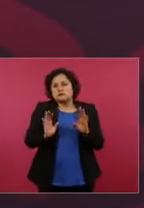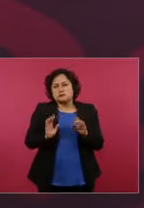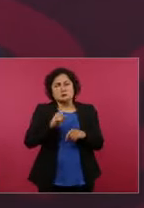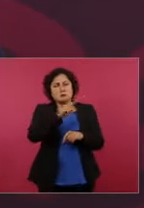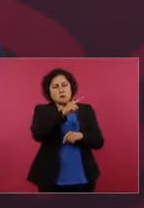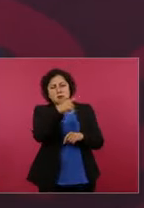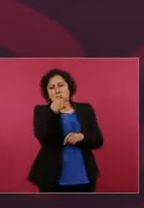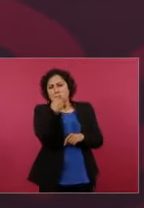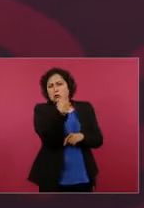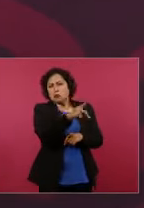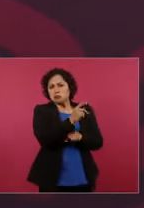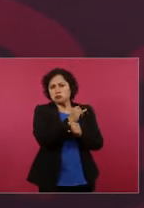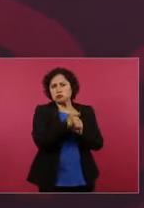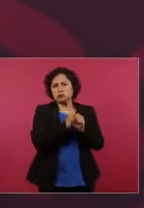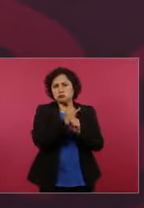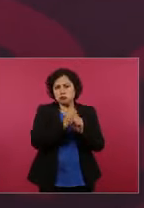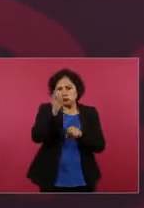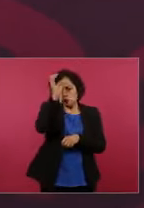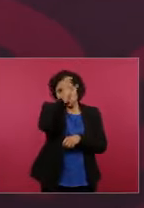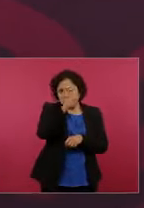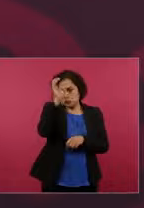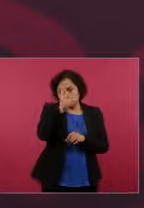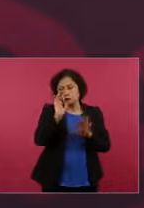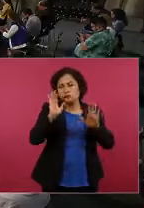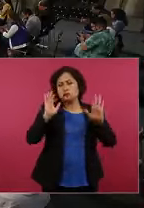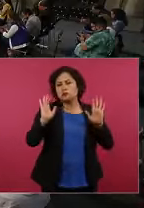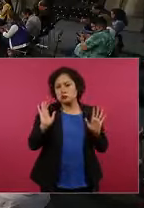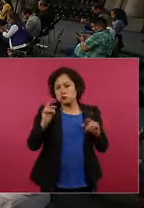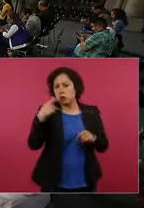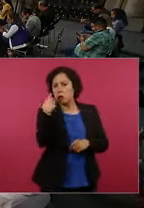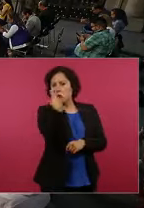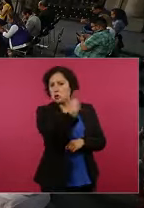porque imagínense las empresas que están detrás de esto,